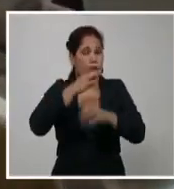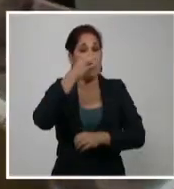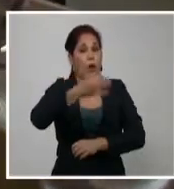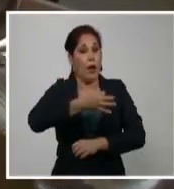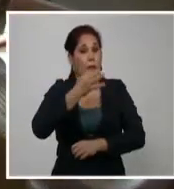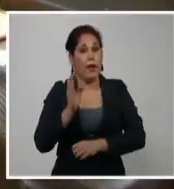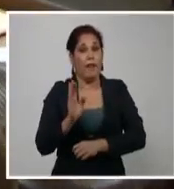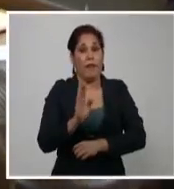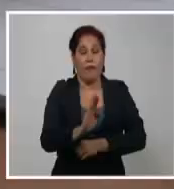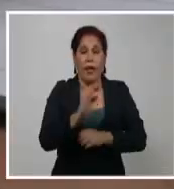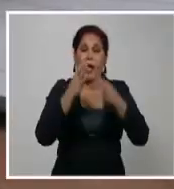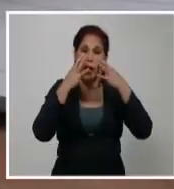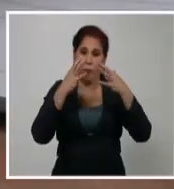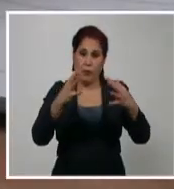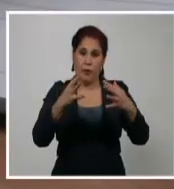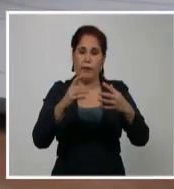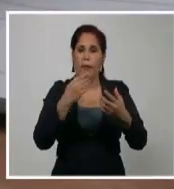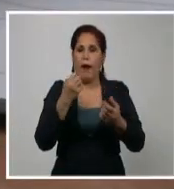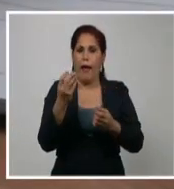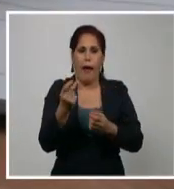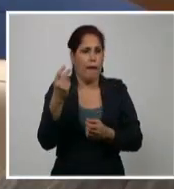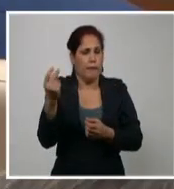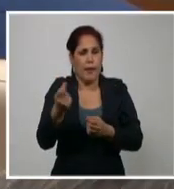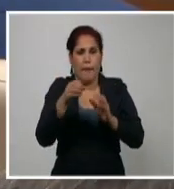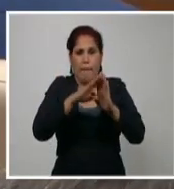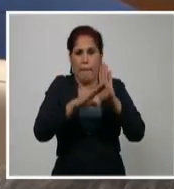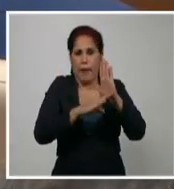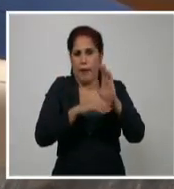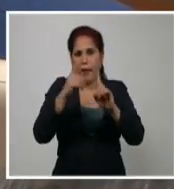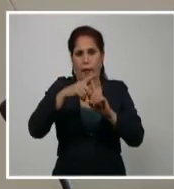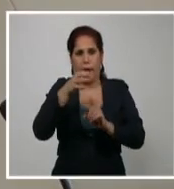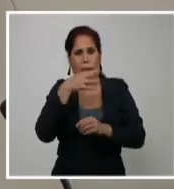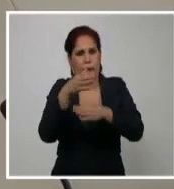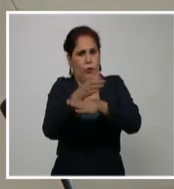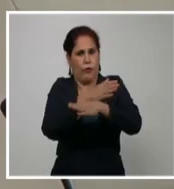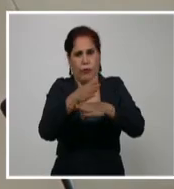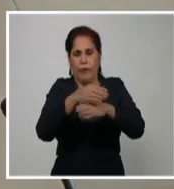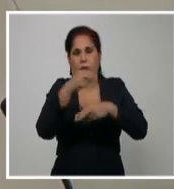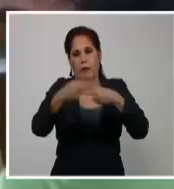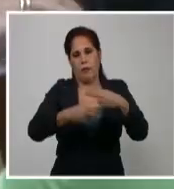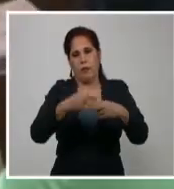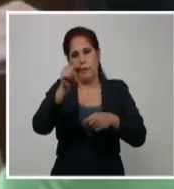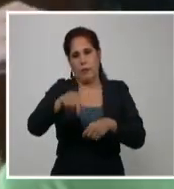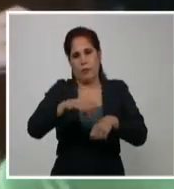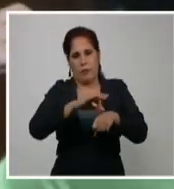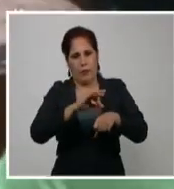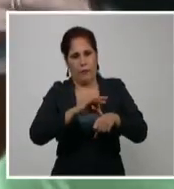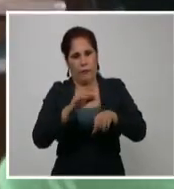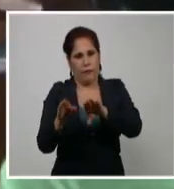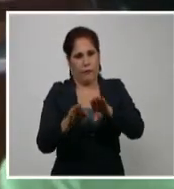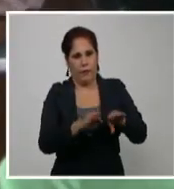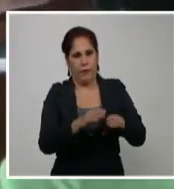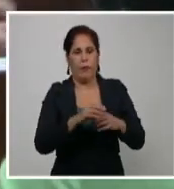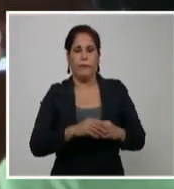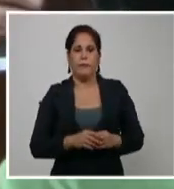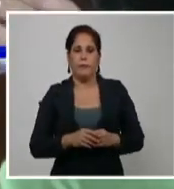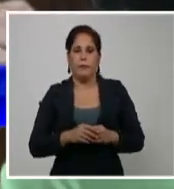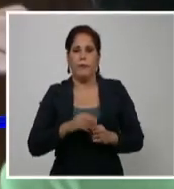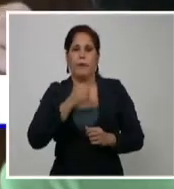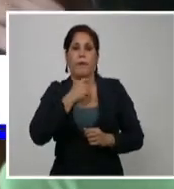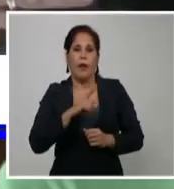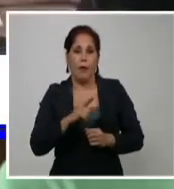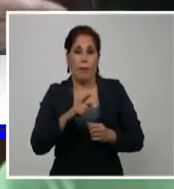herramienta de gran utilidad para optimizar los protocolos de tratamiento que se aplican a los pacientes. El hallazgo de Betty de los riesgos, o